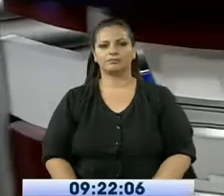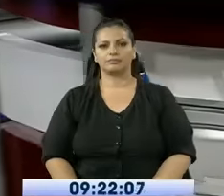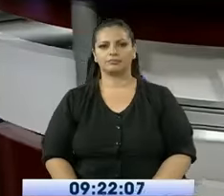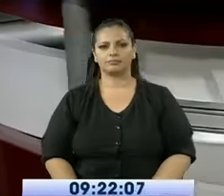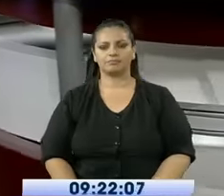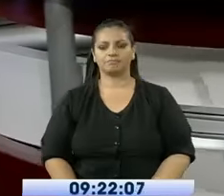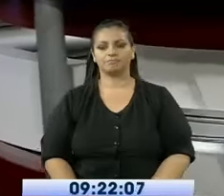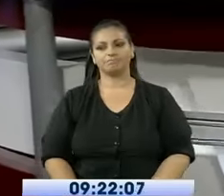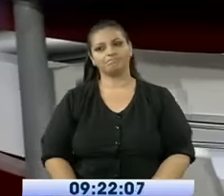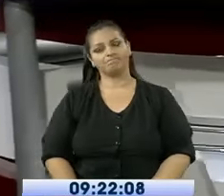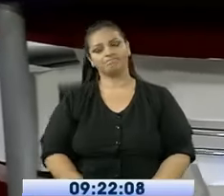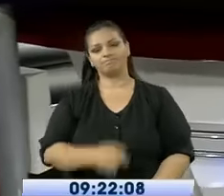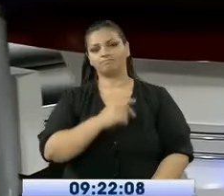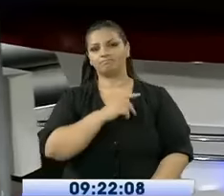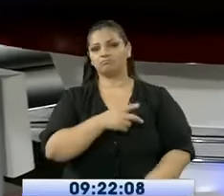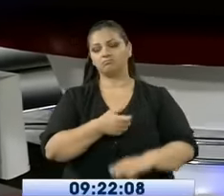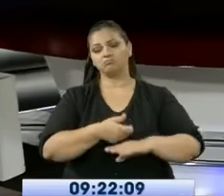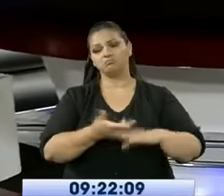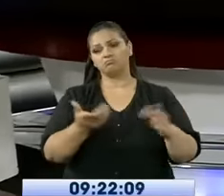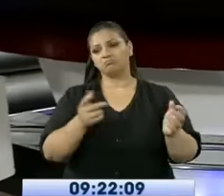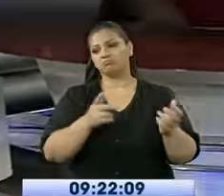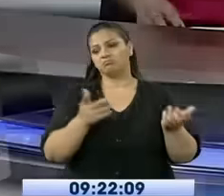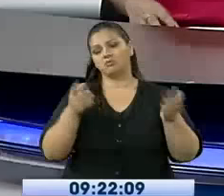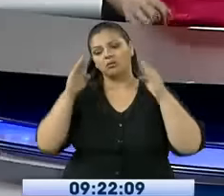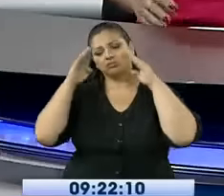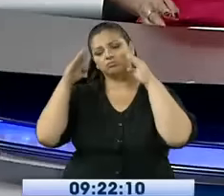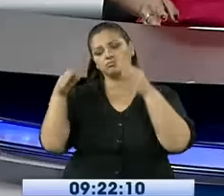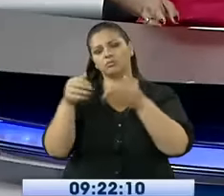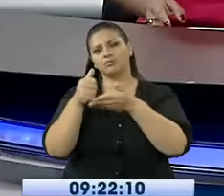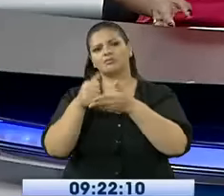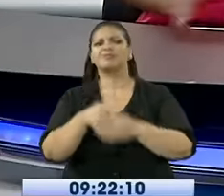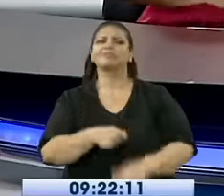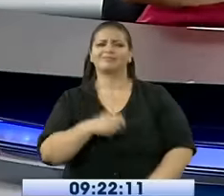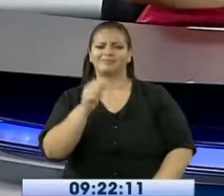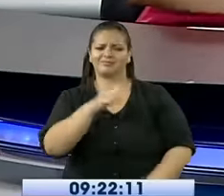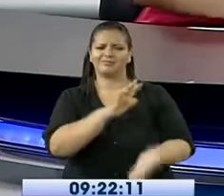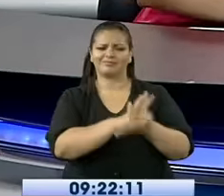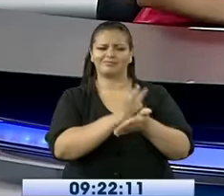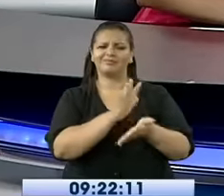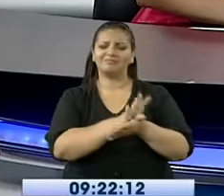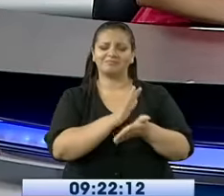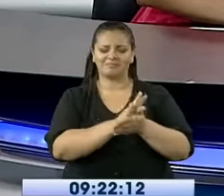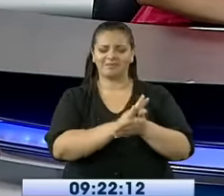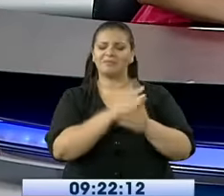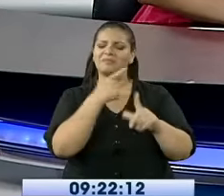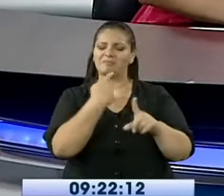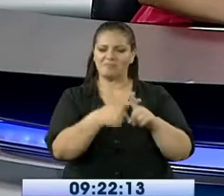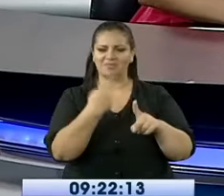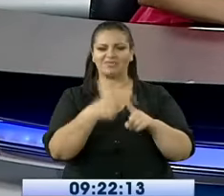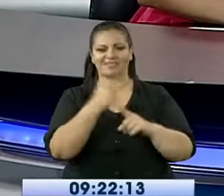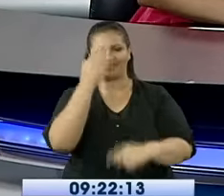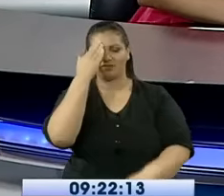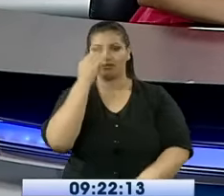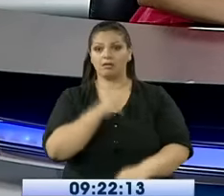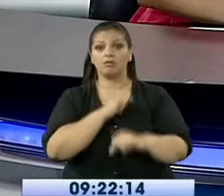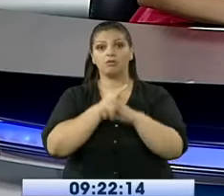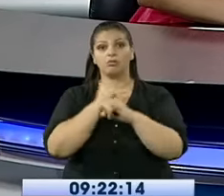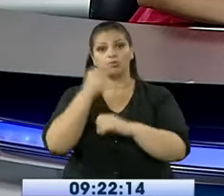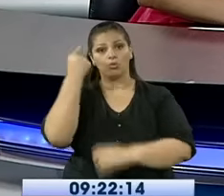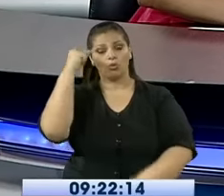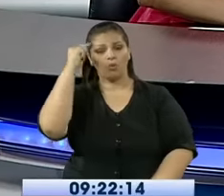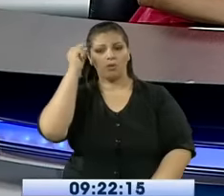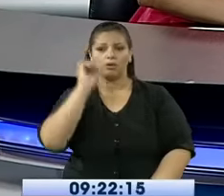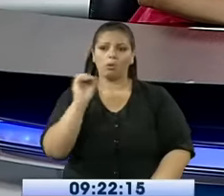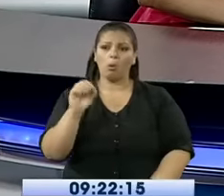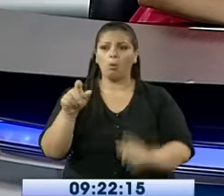Ojalá tengamos respuesta en este caso. Sí, yo estoy seguro que sí. Tú sabes que hay instituciones públicas también y tenemos amigos en la empresa privada